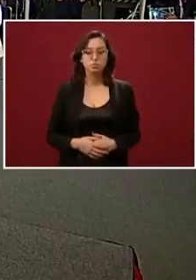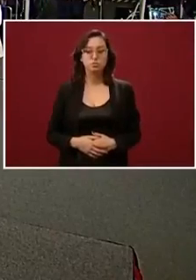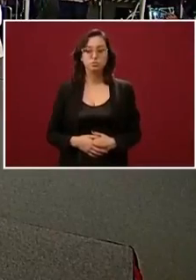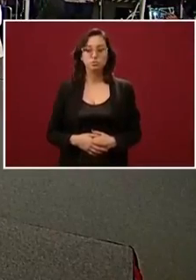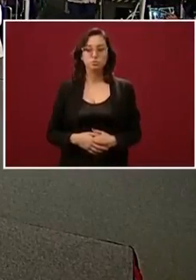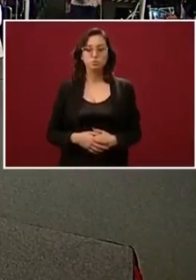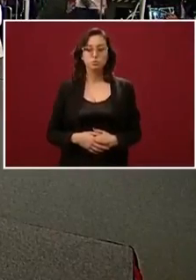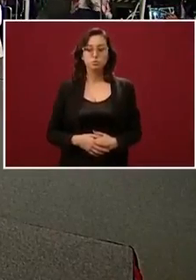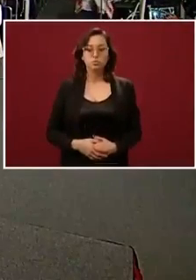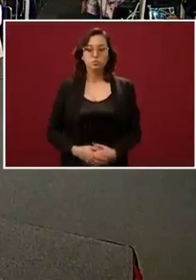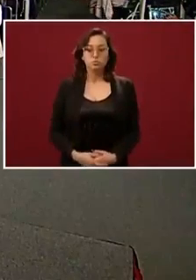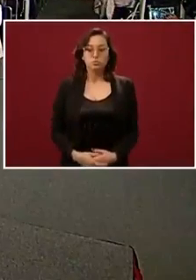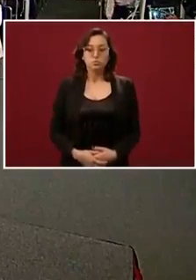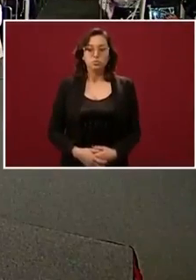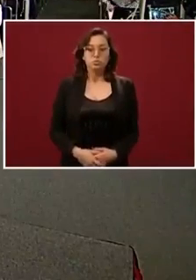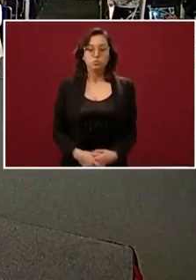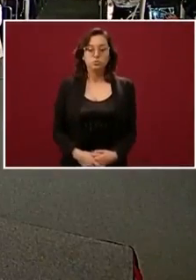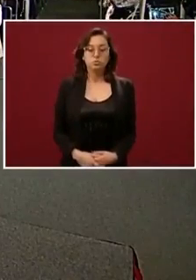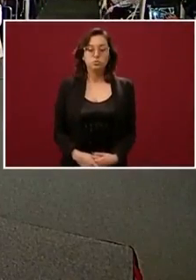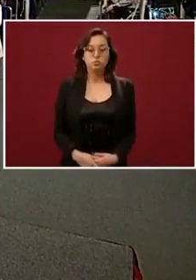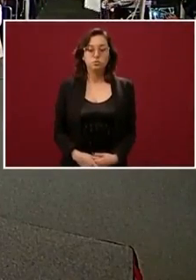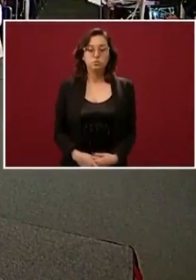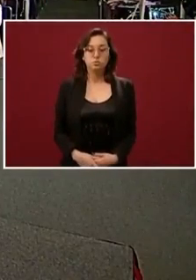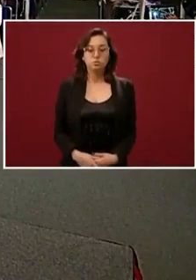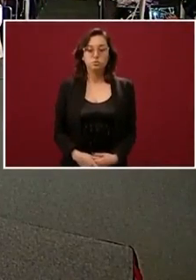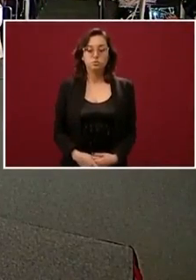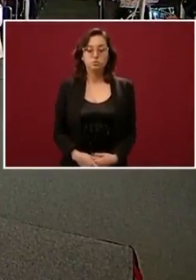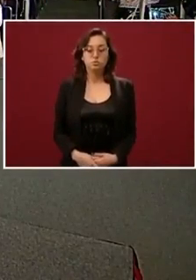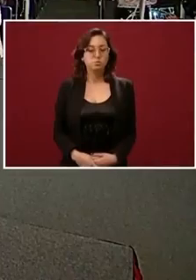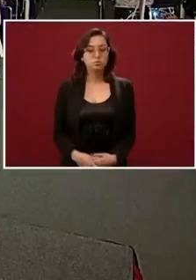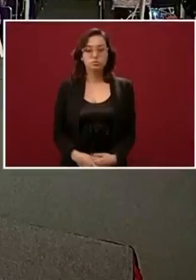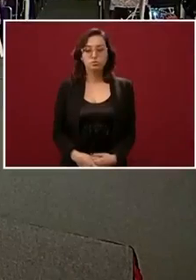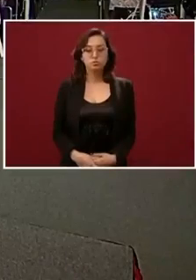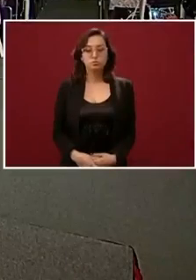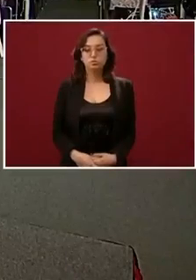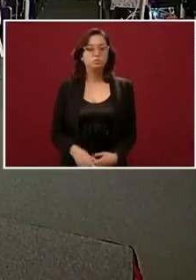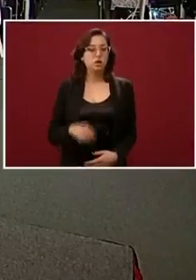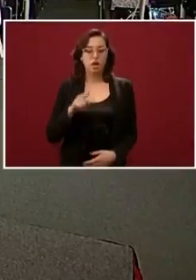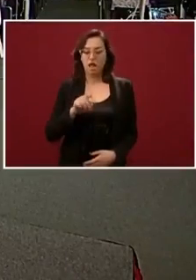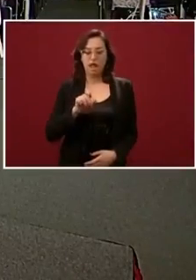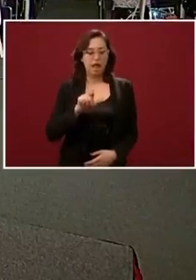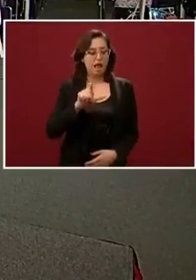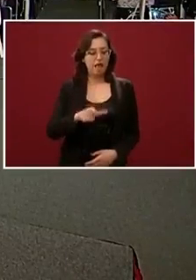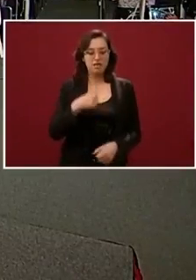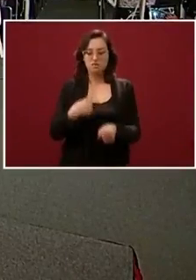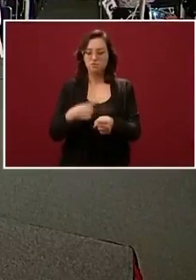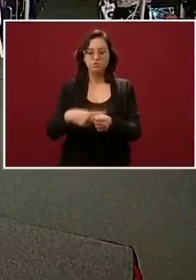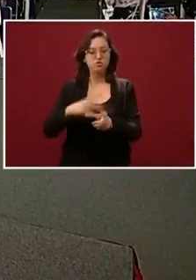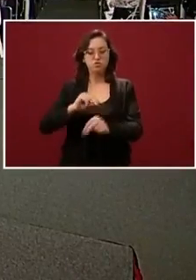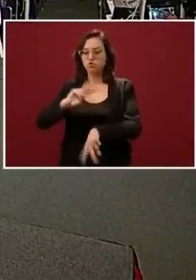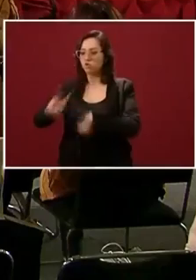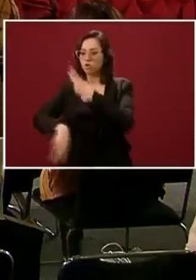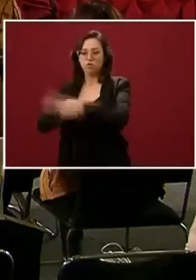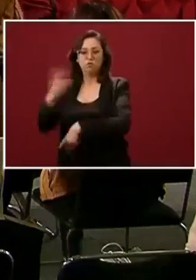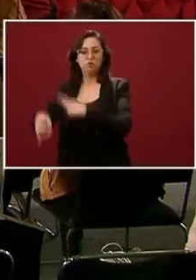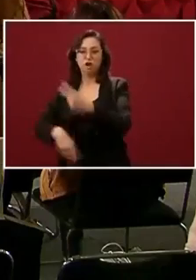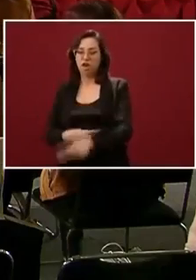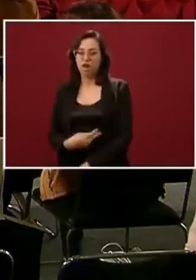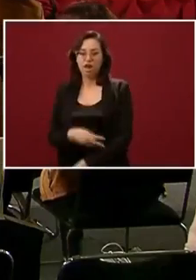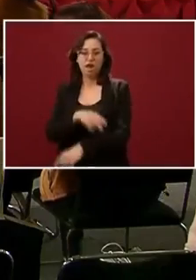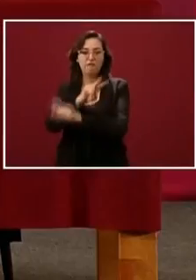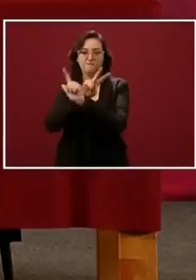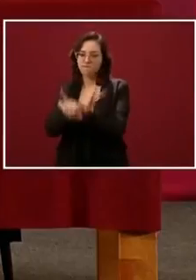Porque ahí hubo pues una concurrencia. Sí, masiva. Rápidamente, definitivamente no en el Vive Latino, sí. Y lo comentamos porque eso circuló mucho en redes y queremos ser